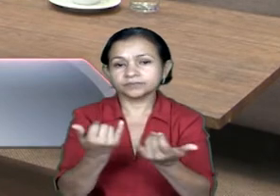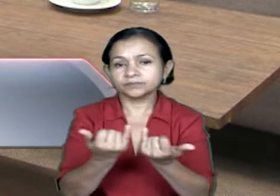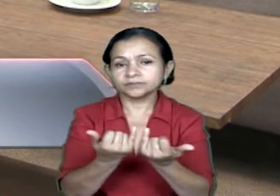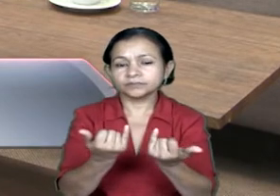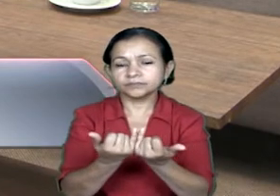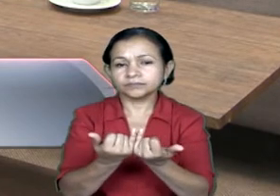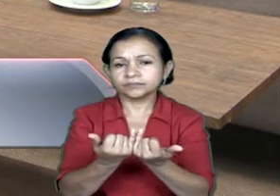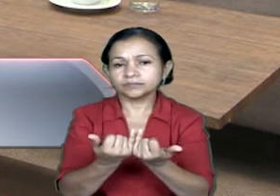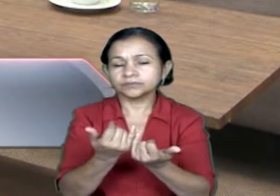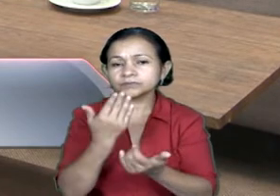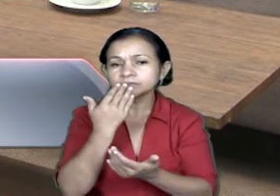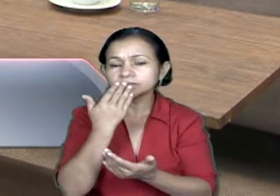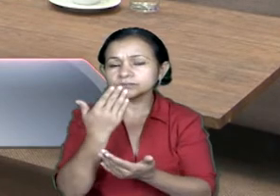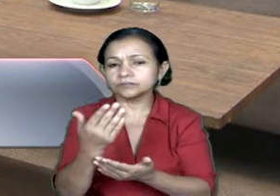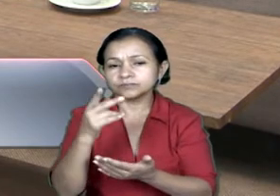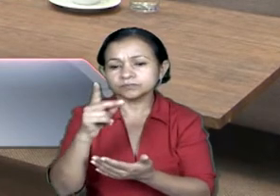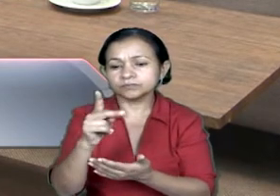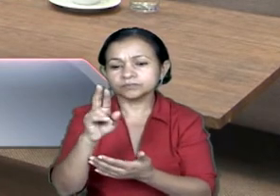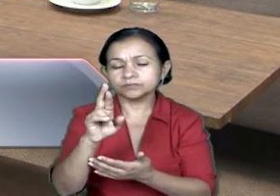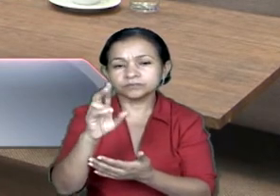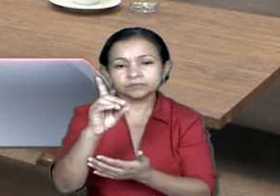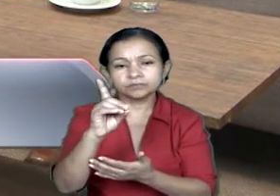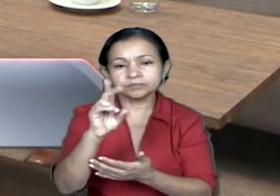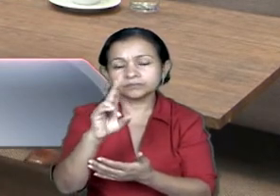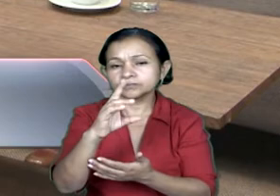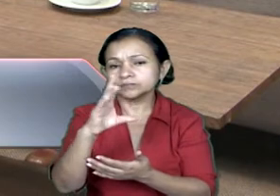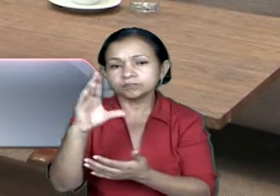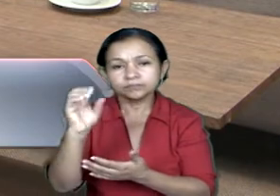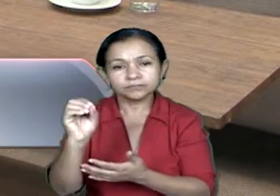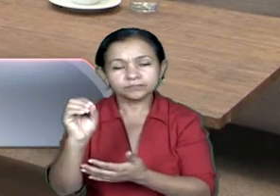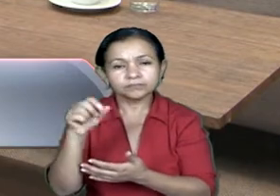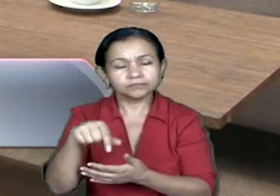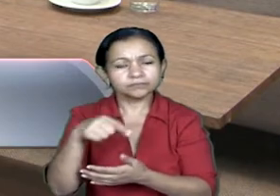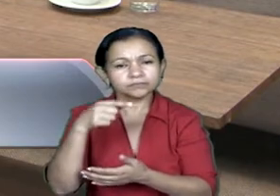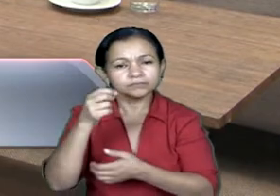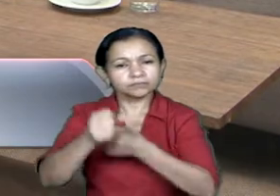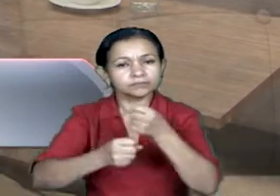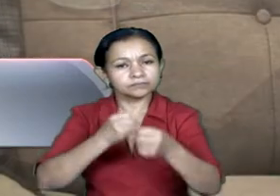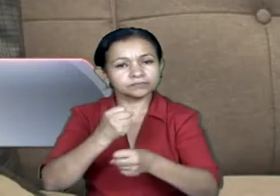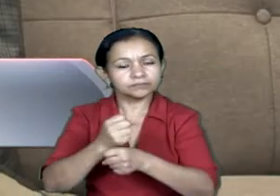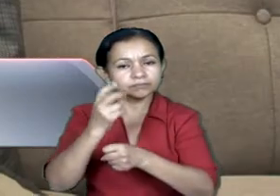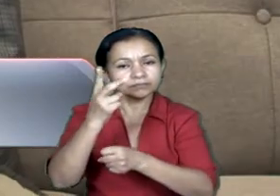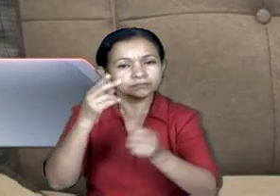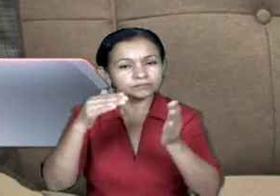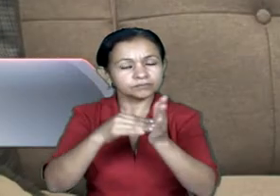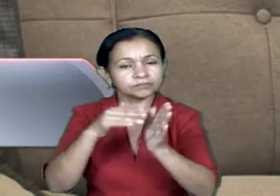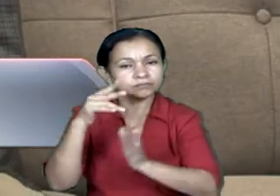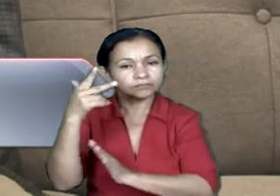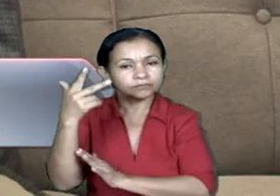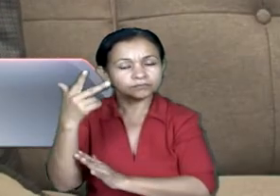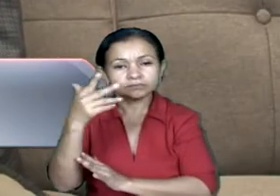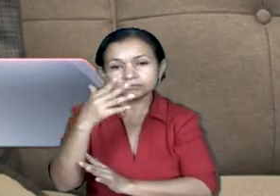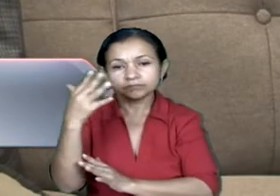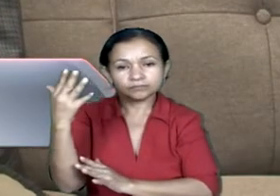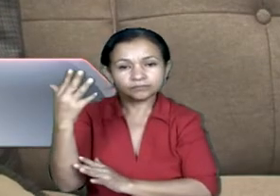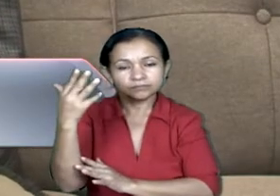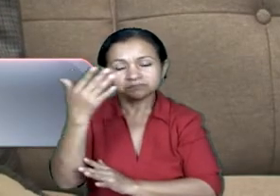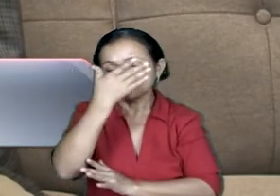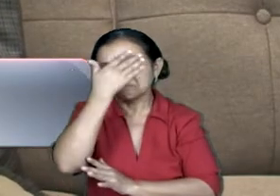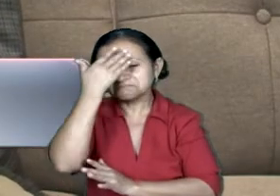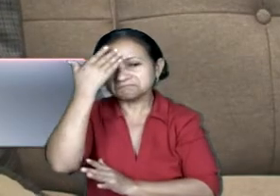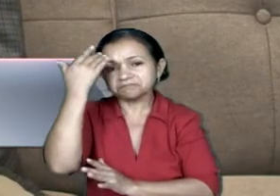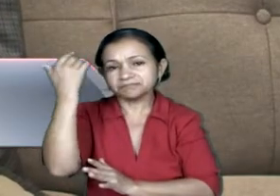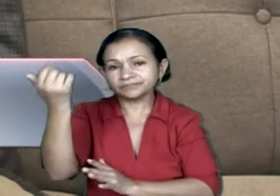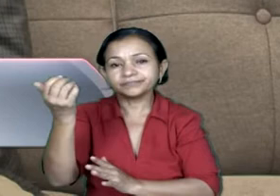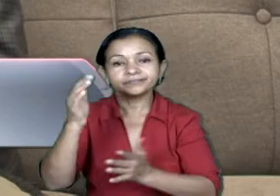pueblo, un producto. ¿Y en qué consiste ese proyecto? En realidad, cuando yo estuve acá, año 2008, ¿no? O 2009, no recuerdo bien,